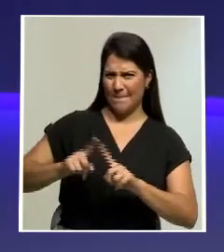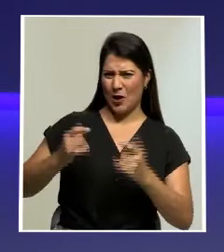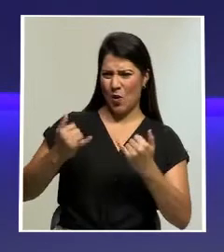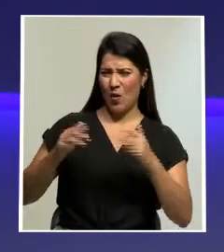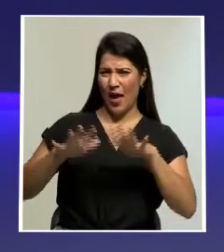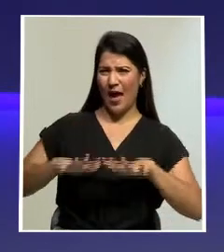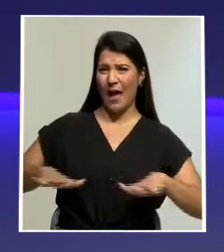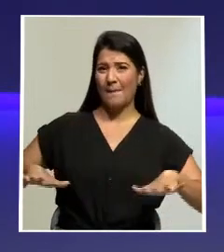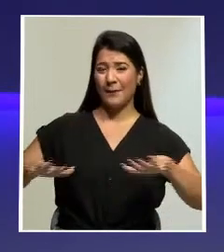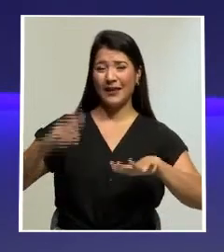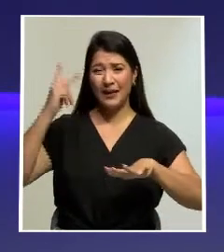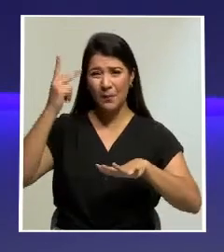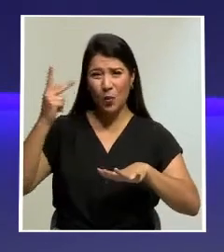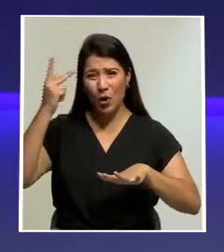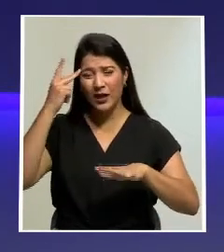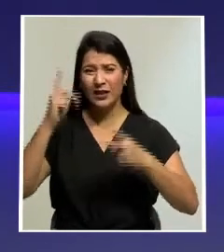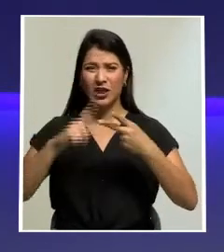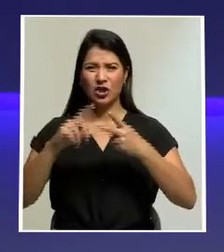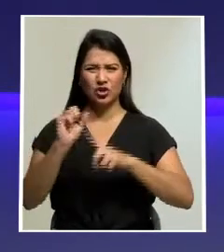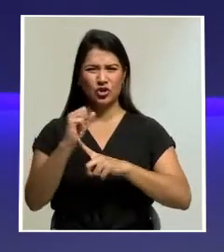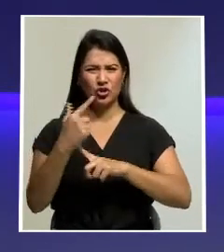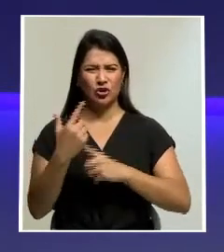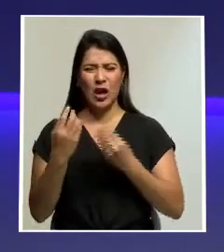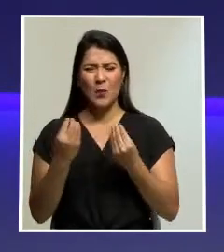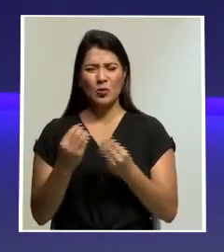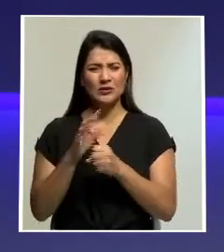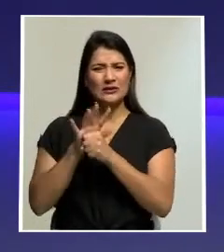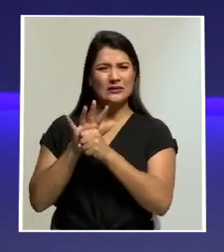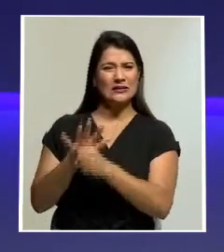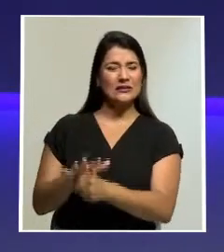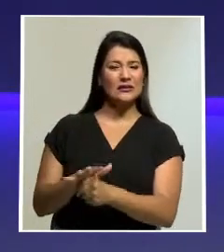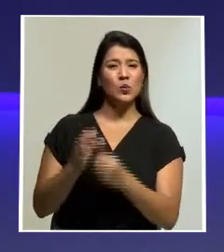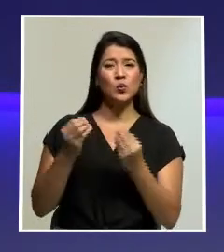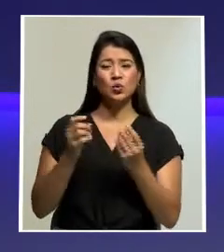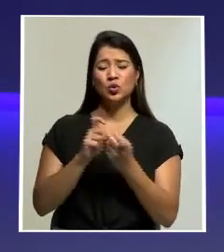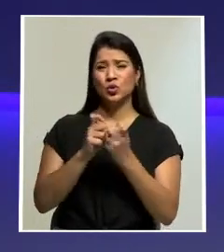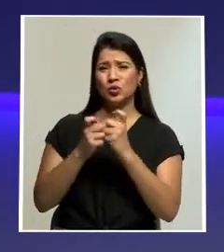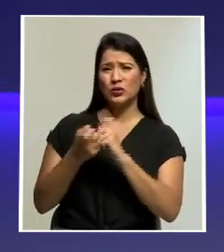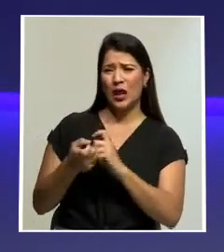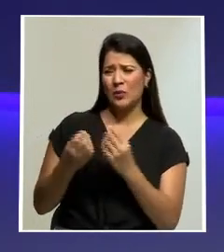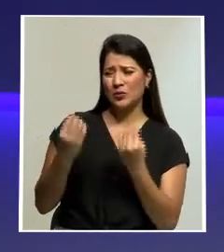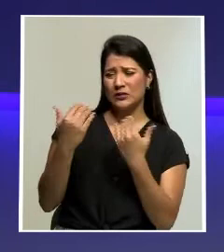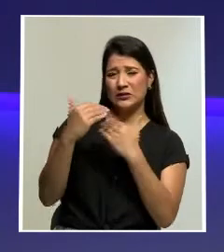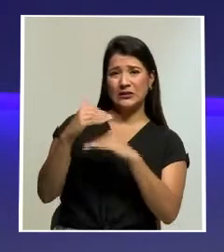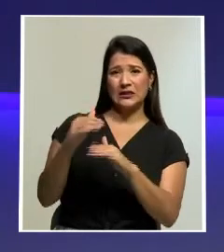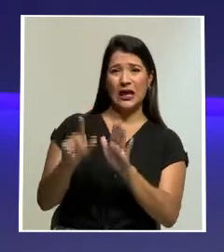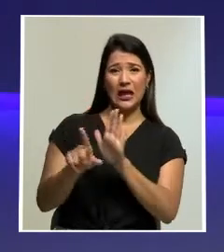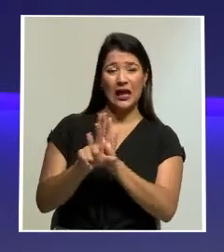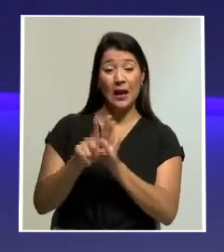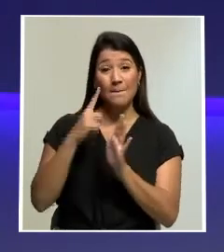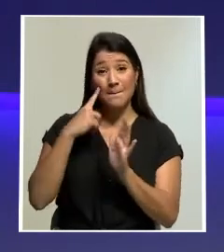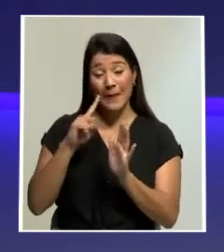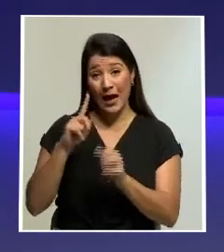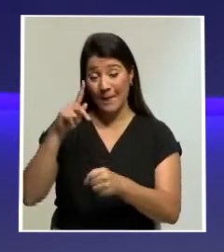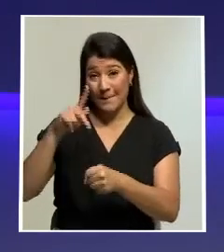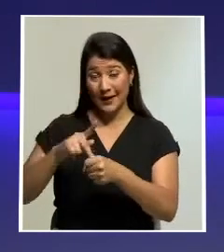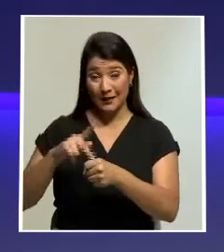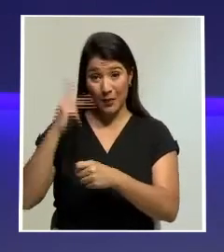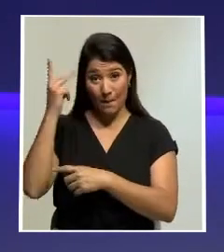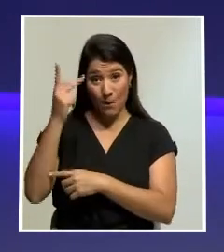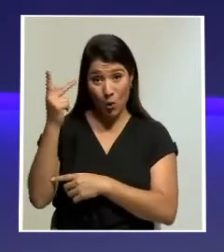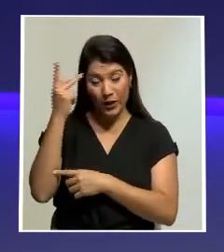social cargado de represión, cambios, restricciones legales a la participación política